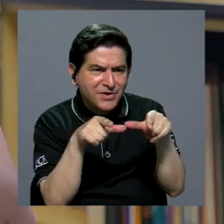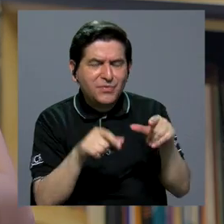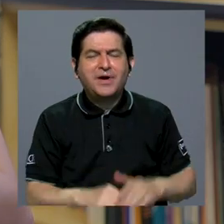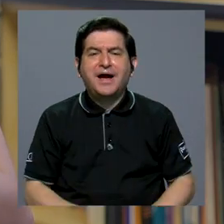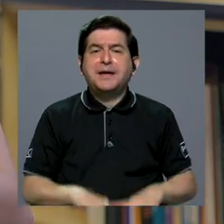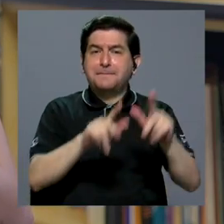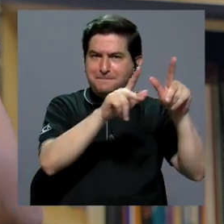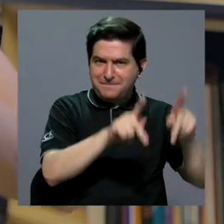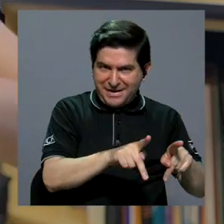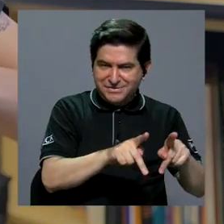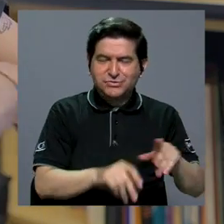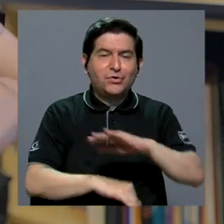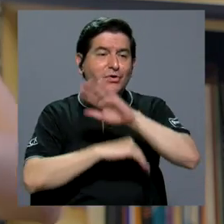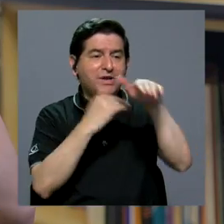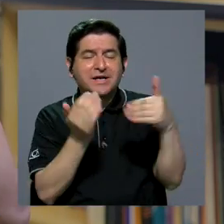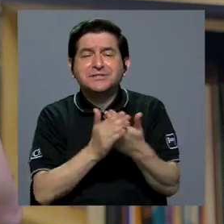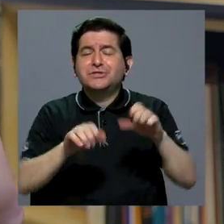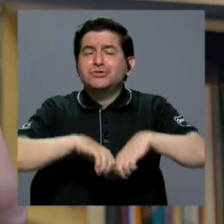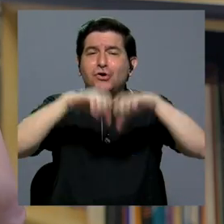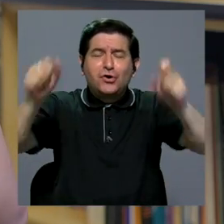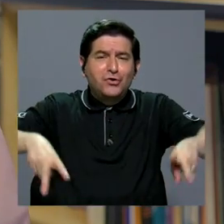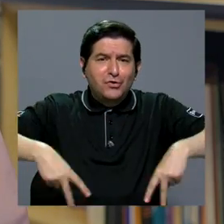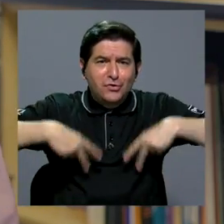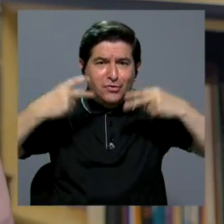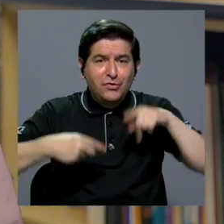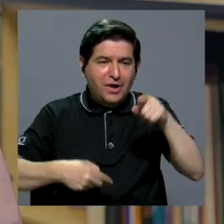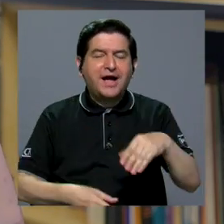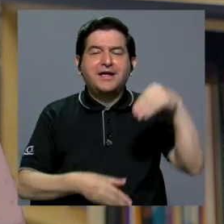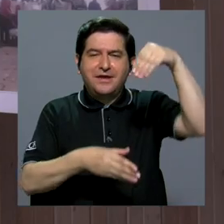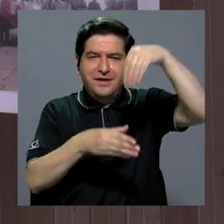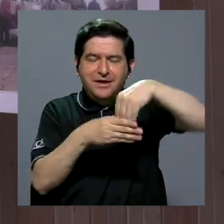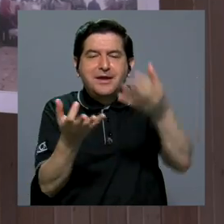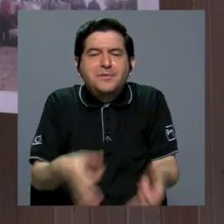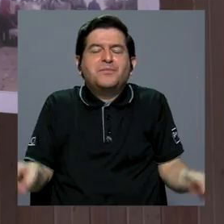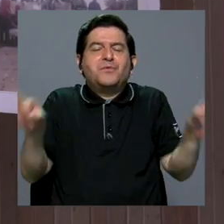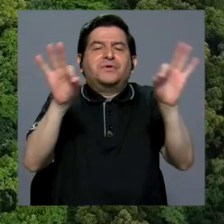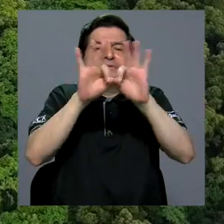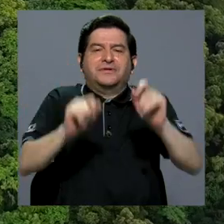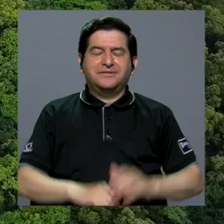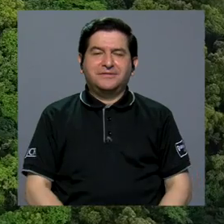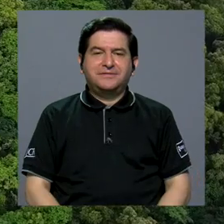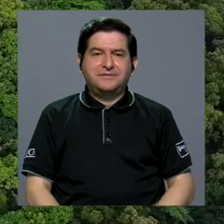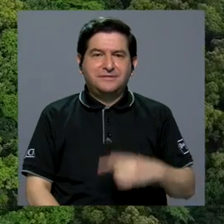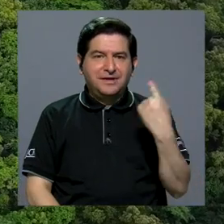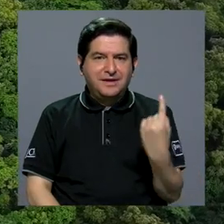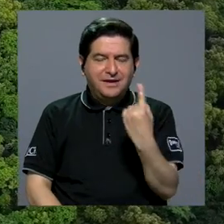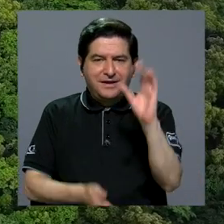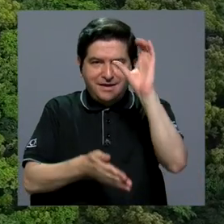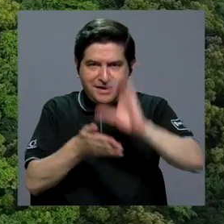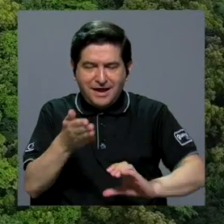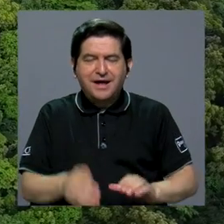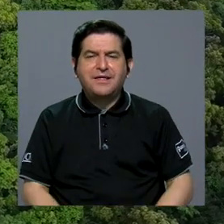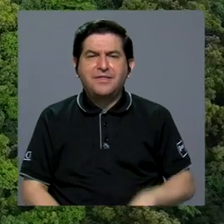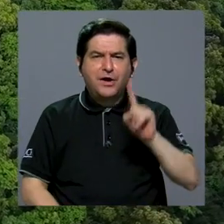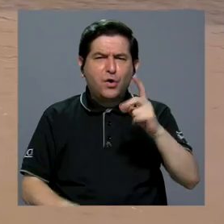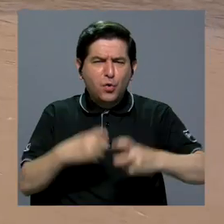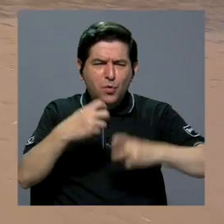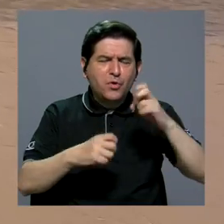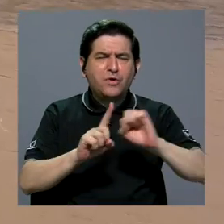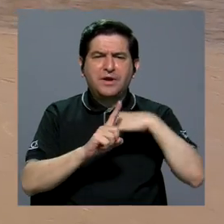de las personas y de todos los ecosistemas la que toma un lugar muy importante. Cada episodio presenta un